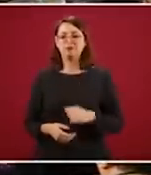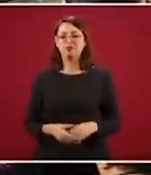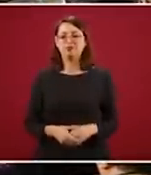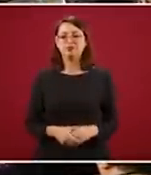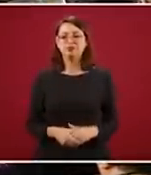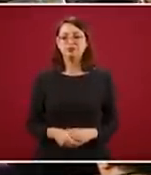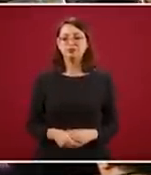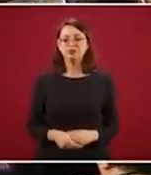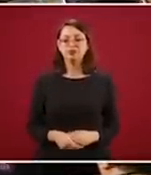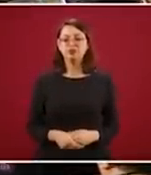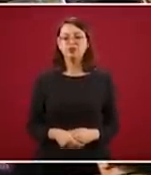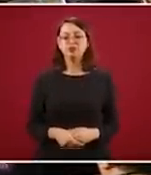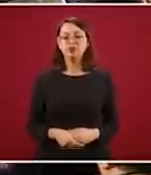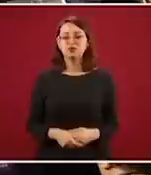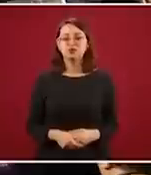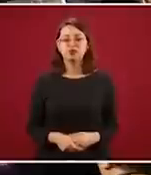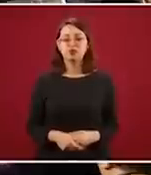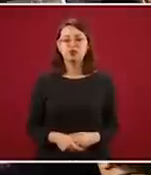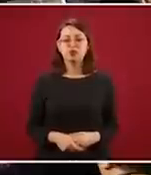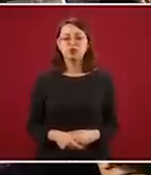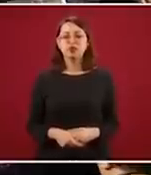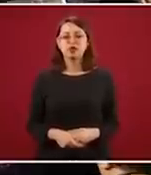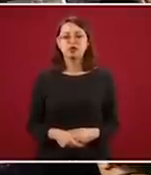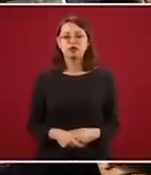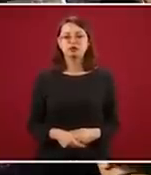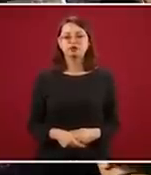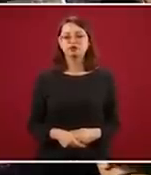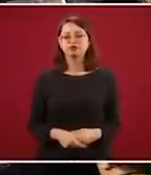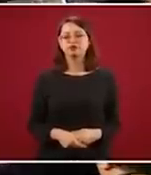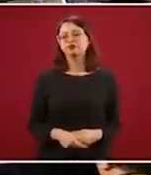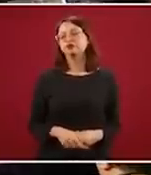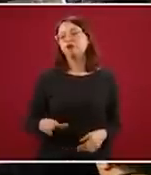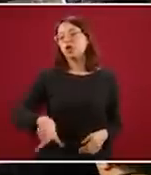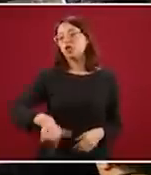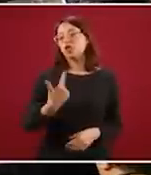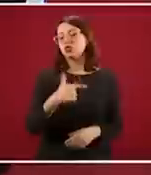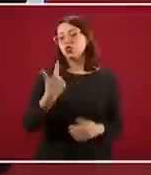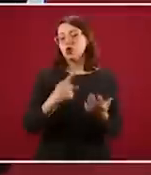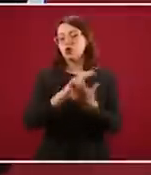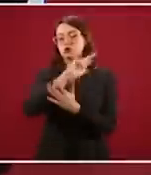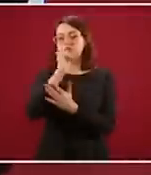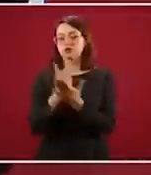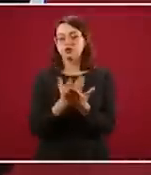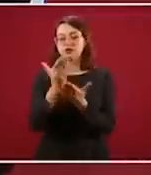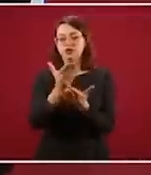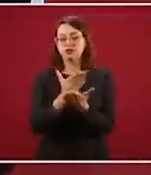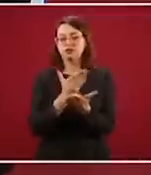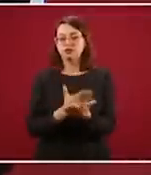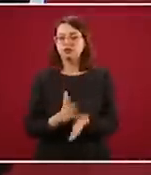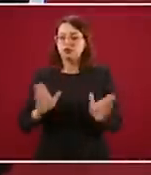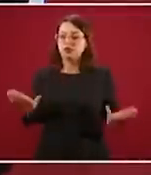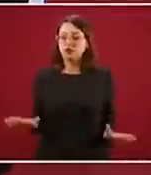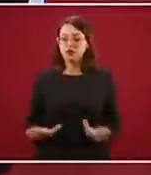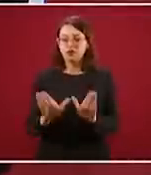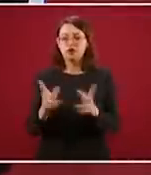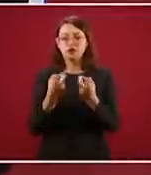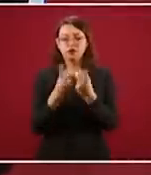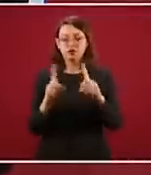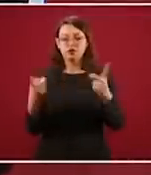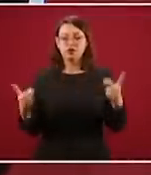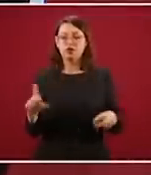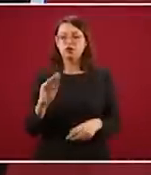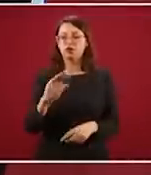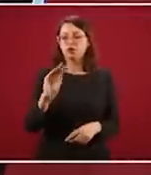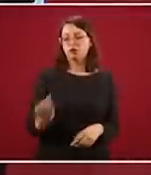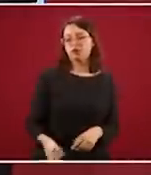Se materializaron 12 programas integrales para el desarrollo en 91 municipios de